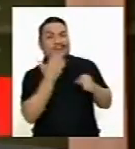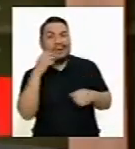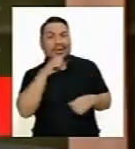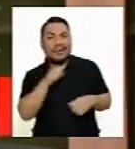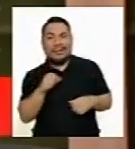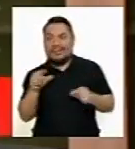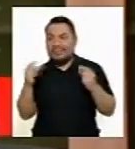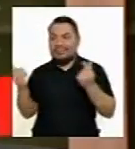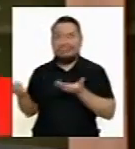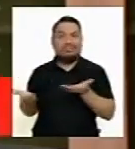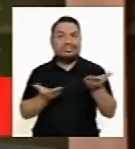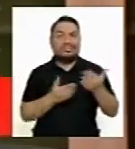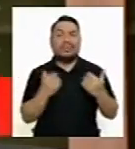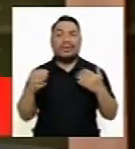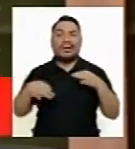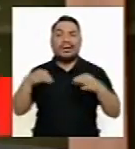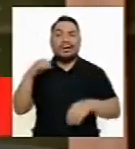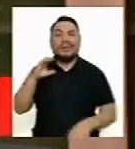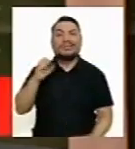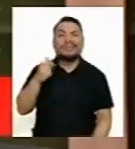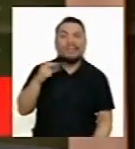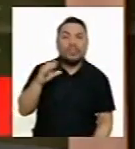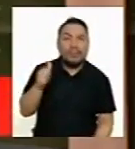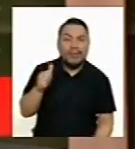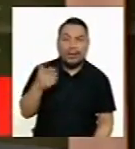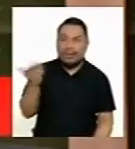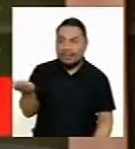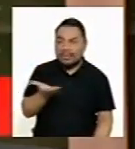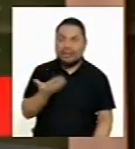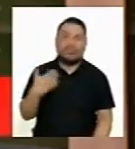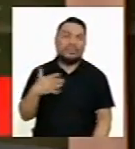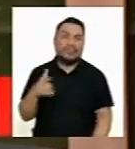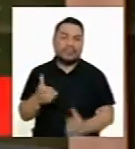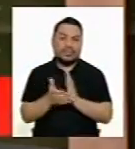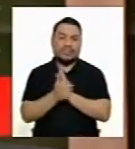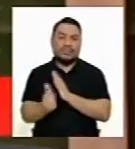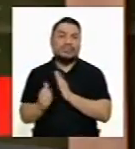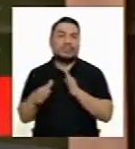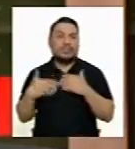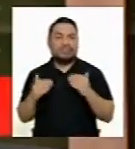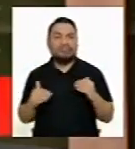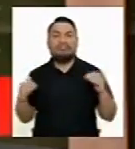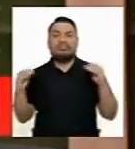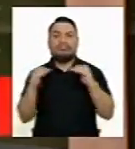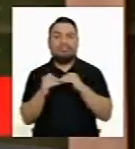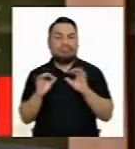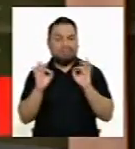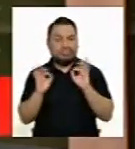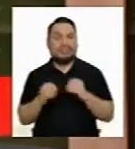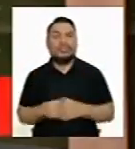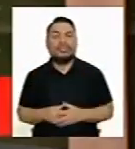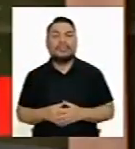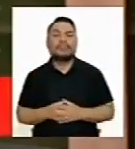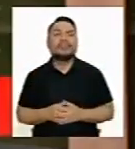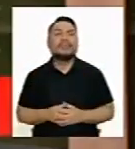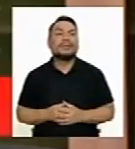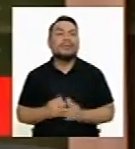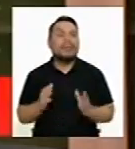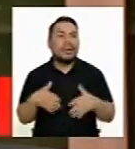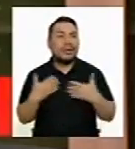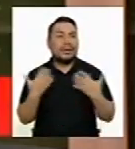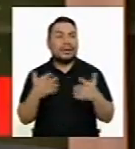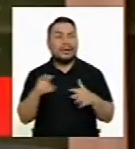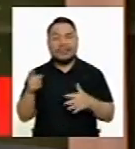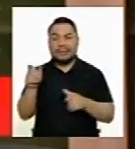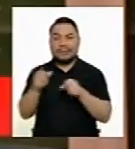diciembre, en el Segura, quiere decir que podemos, que hay un talento realmente que cumple los estándares, y sí, efectivamente, y hay incluso ya